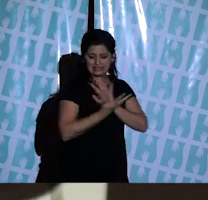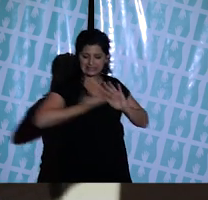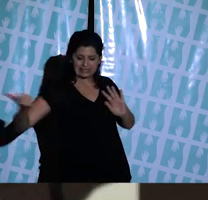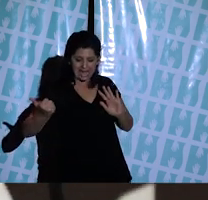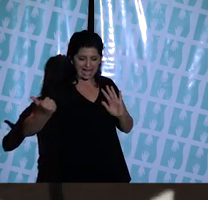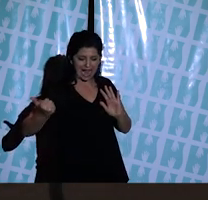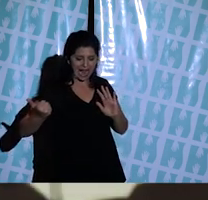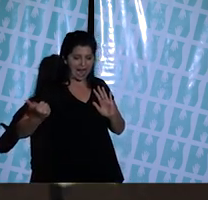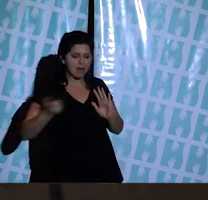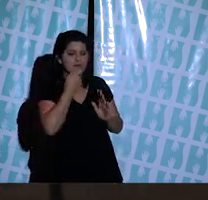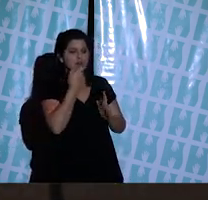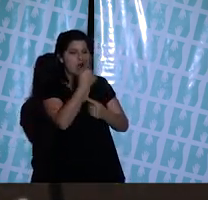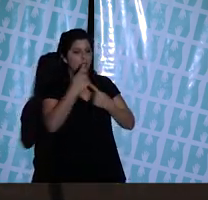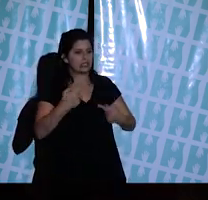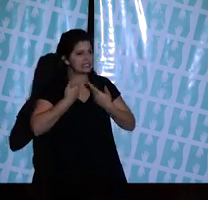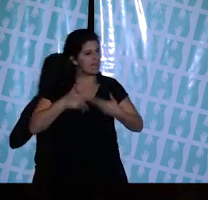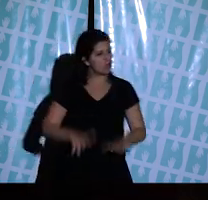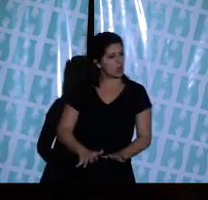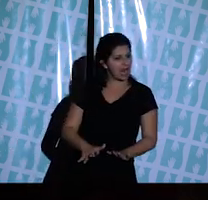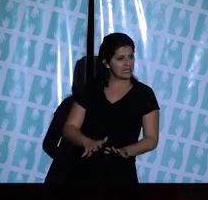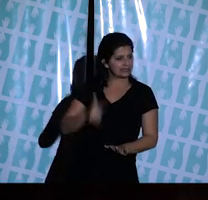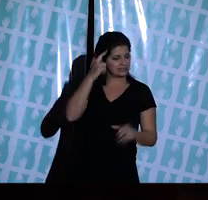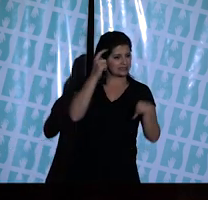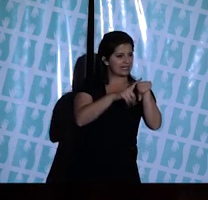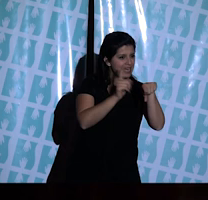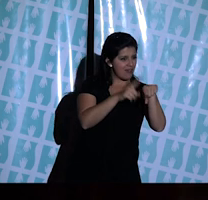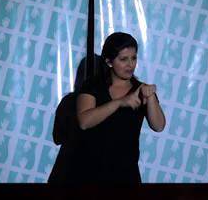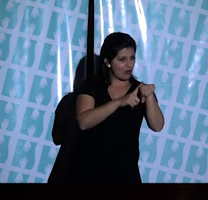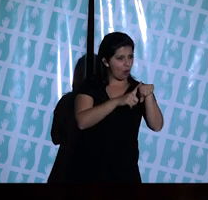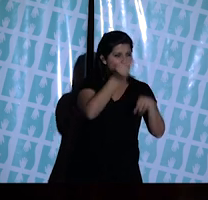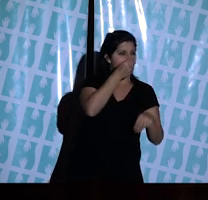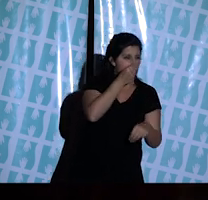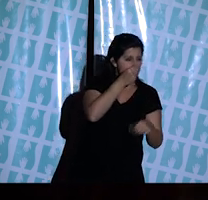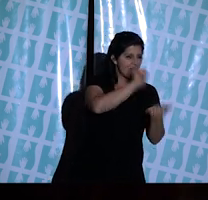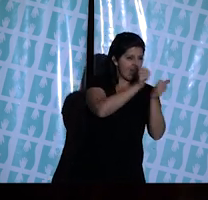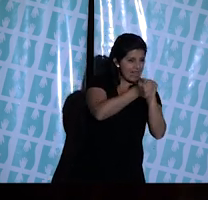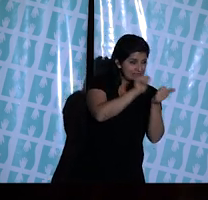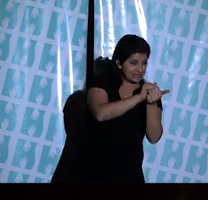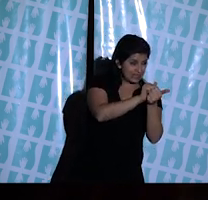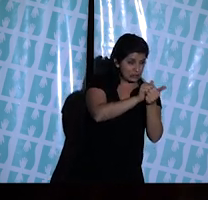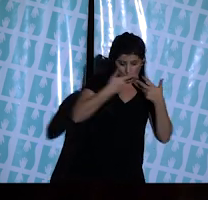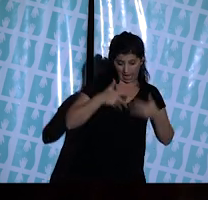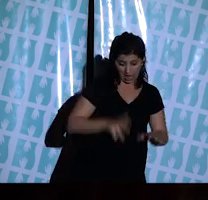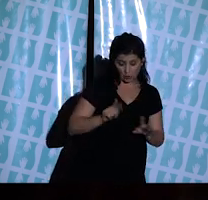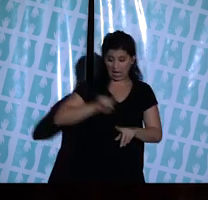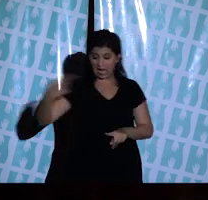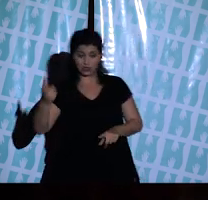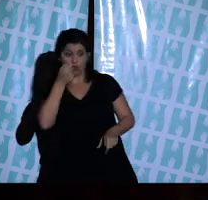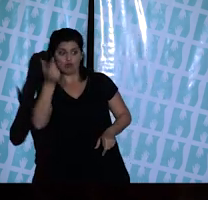naturales del cerebro. Una persona empieza a pensar que esto es mejor que lo anterior que les